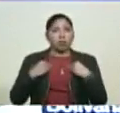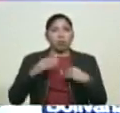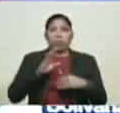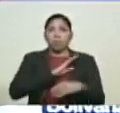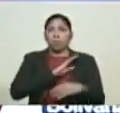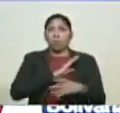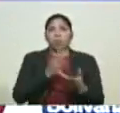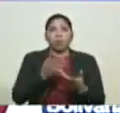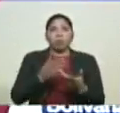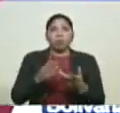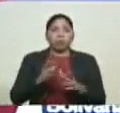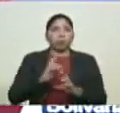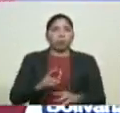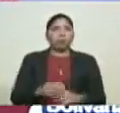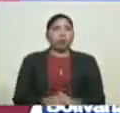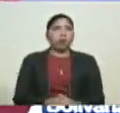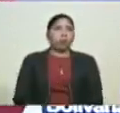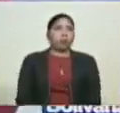voluntad popular.